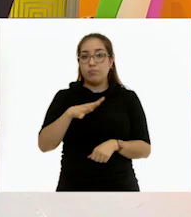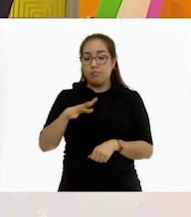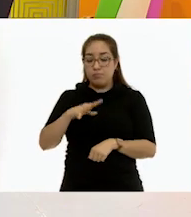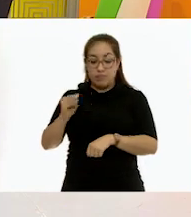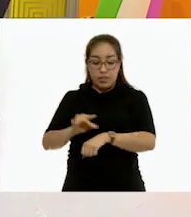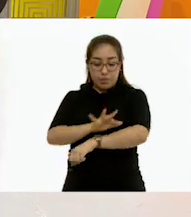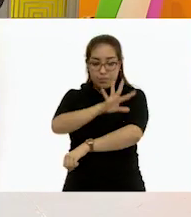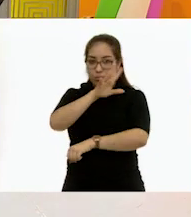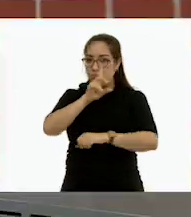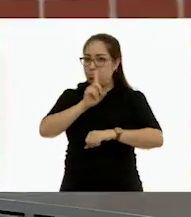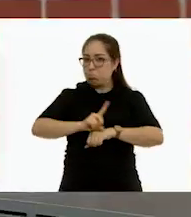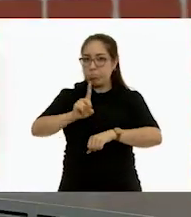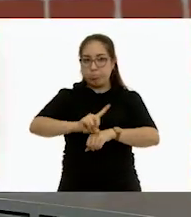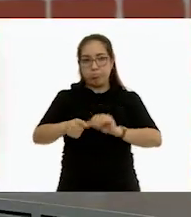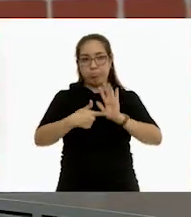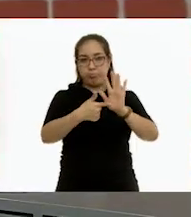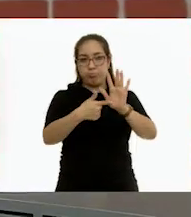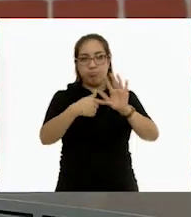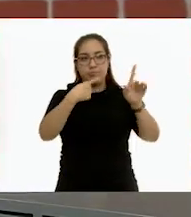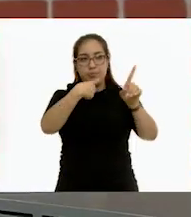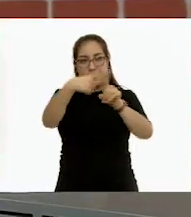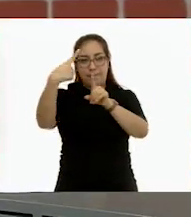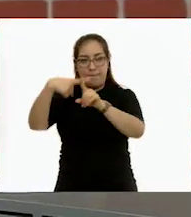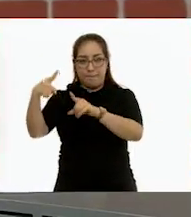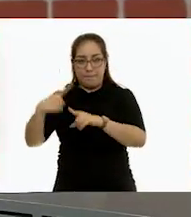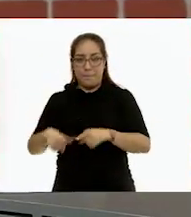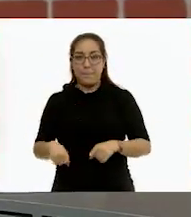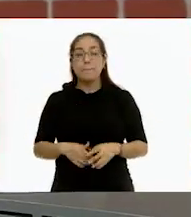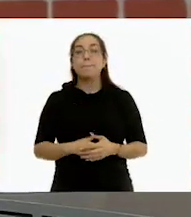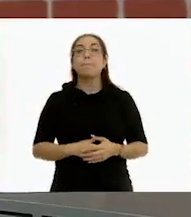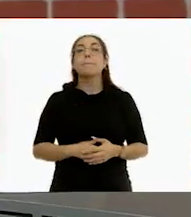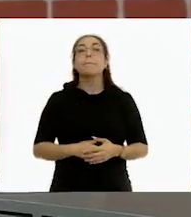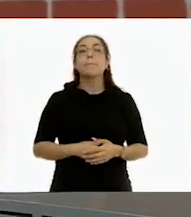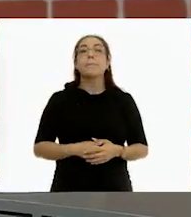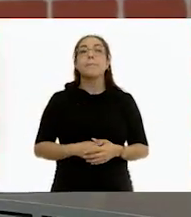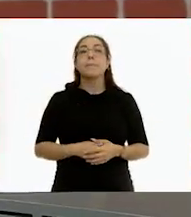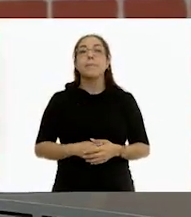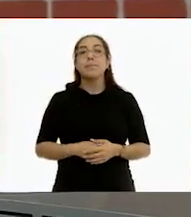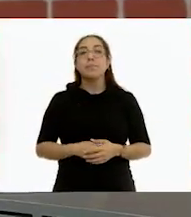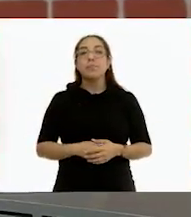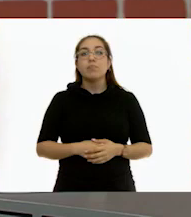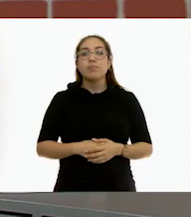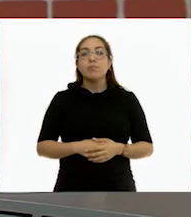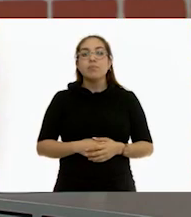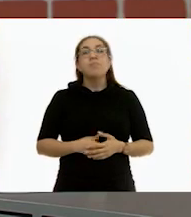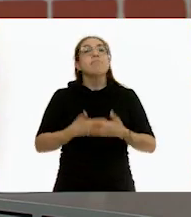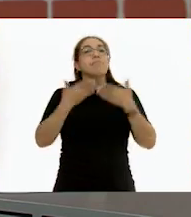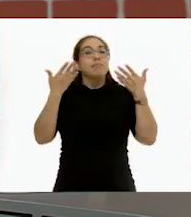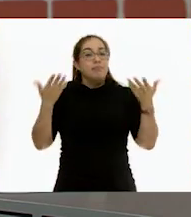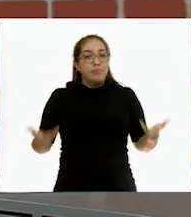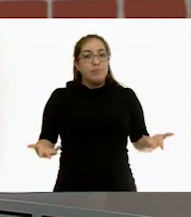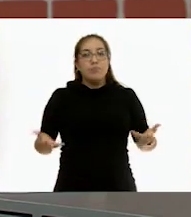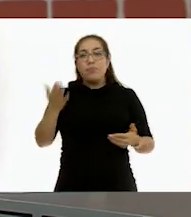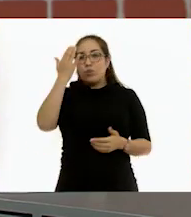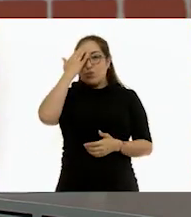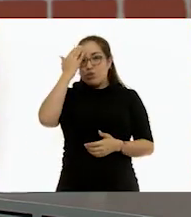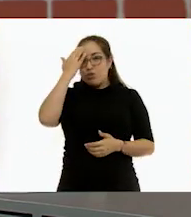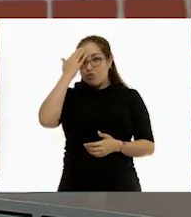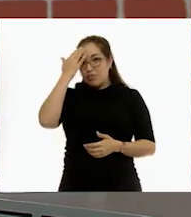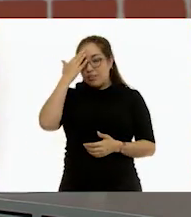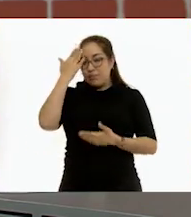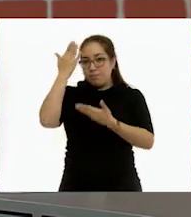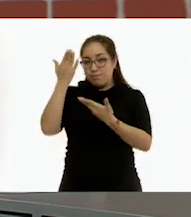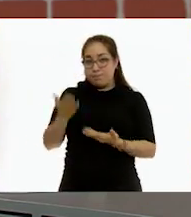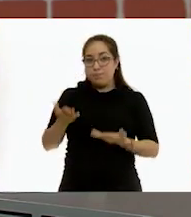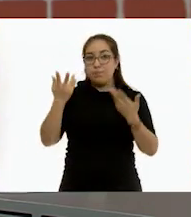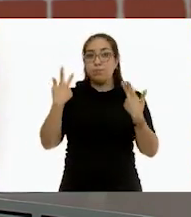emociones todo el tiempo. Así es. Muy bien. Y entonces, ahora vamos a conocer a un especialista